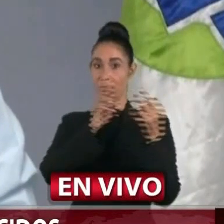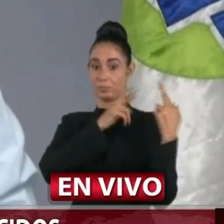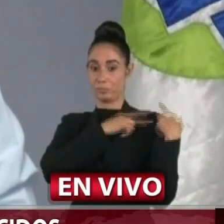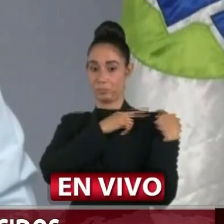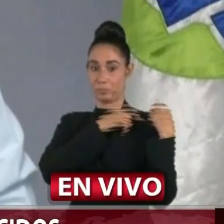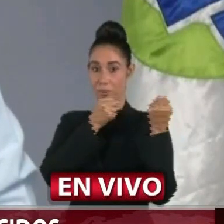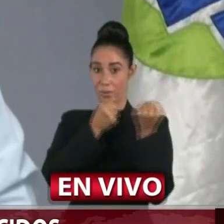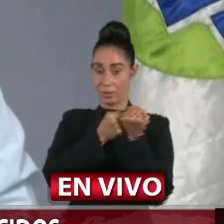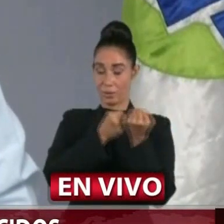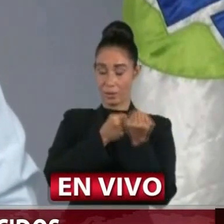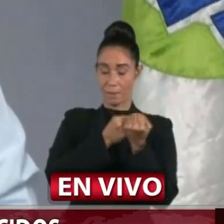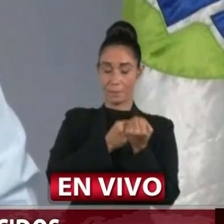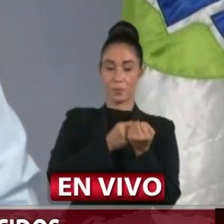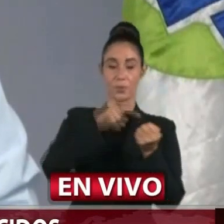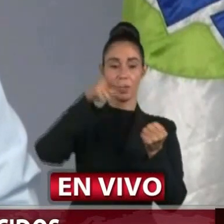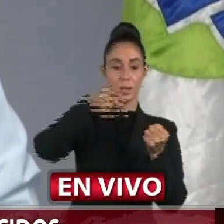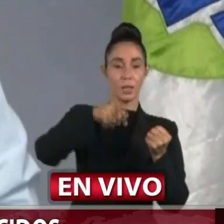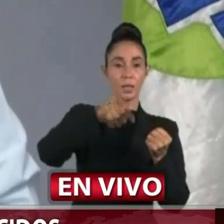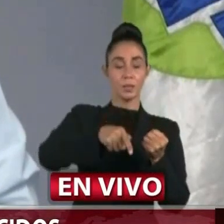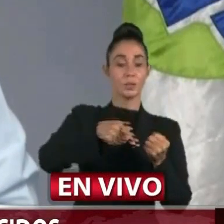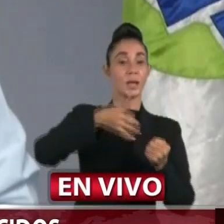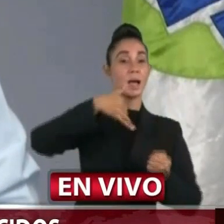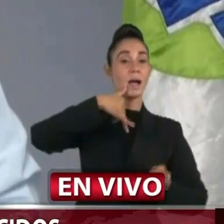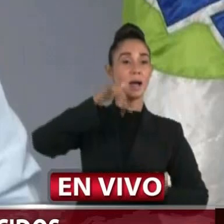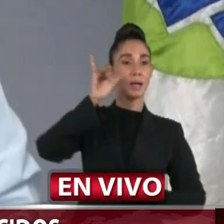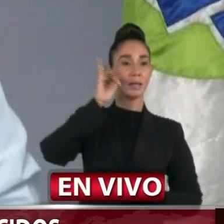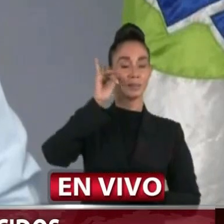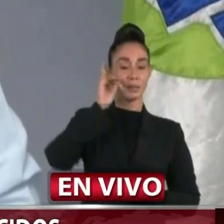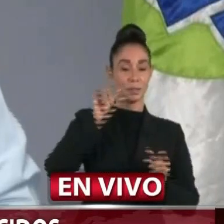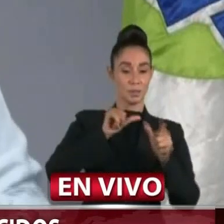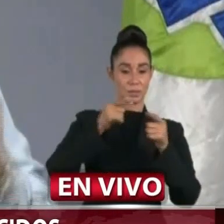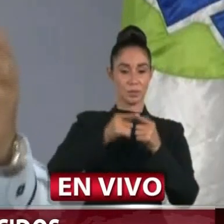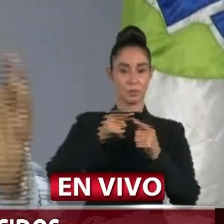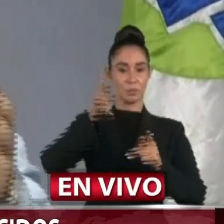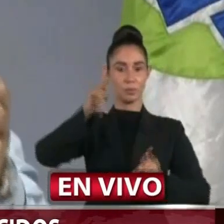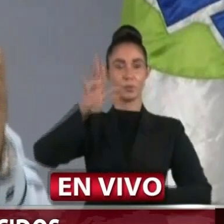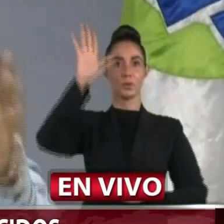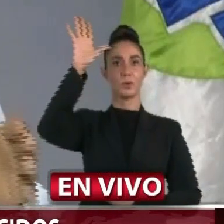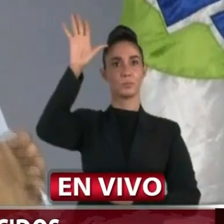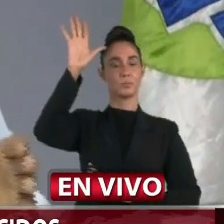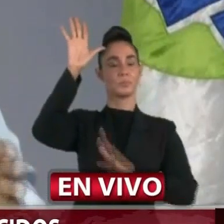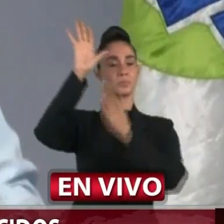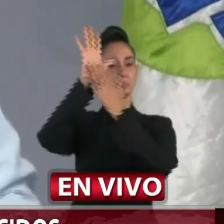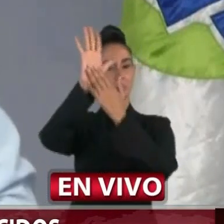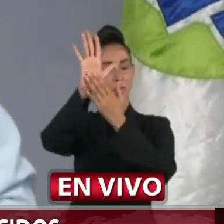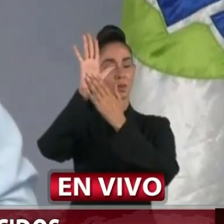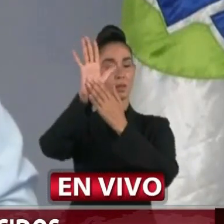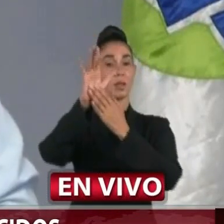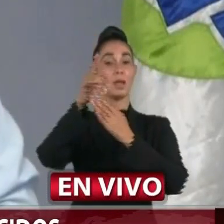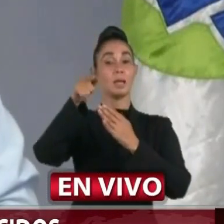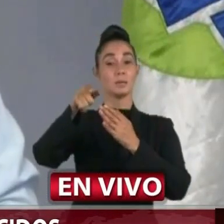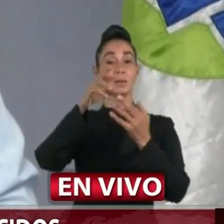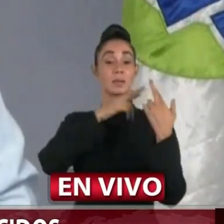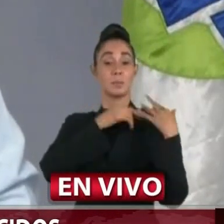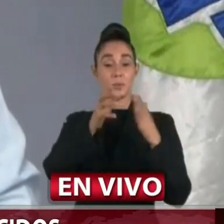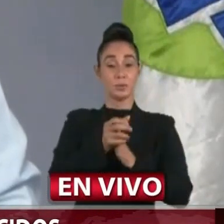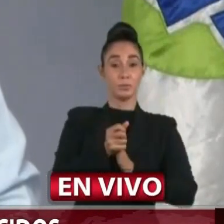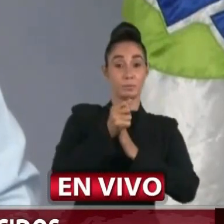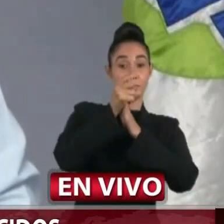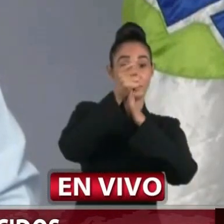de Puerto Plata, se juramentaron las juntas que van a dirigir y han